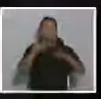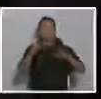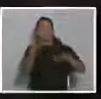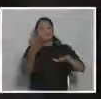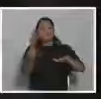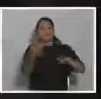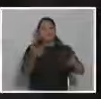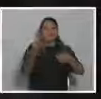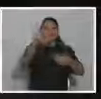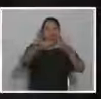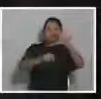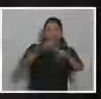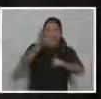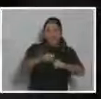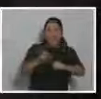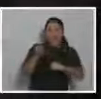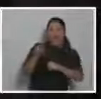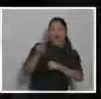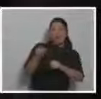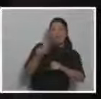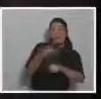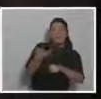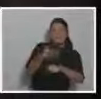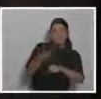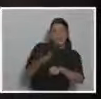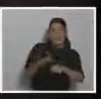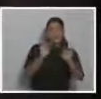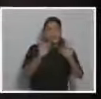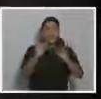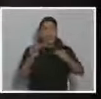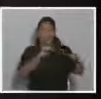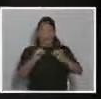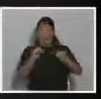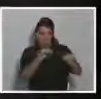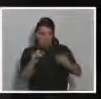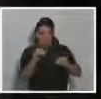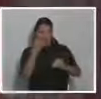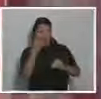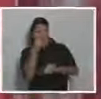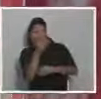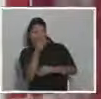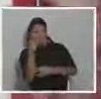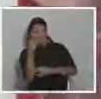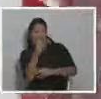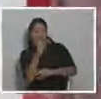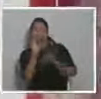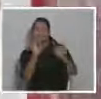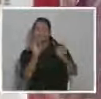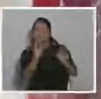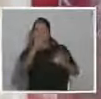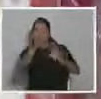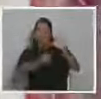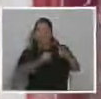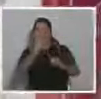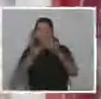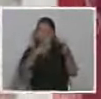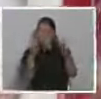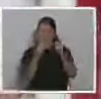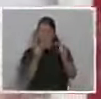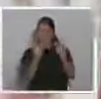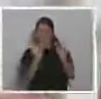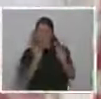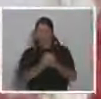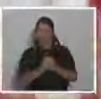Eso, vamos, vamos. Muévalos para acá, para este lado. Ahí. Eso, muévalos. Agárrenlos, agárrenlos. Muy bien, perfecto.